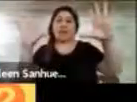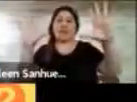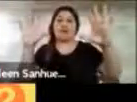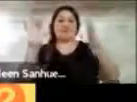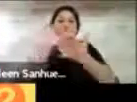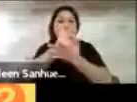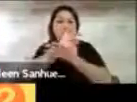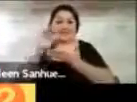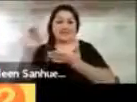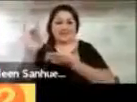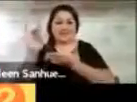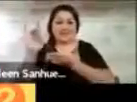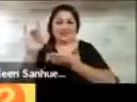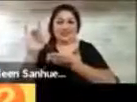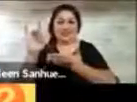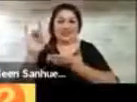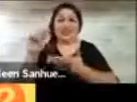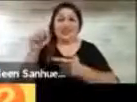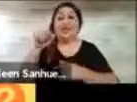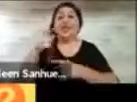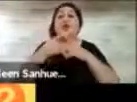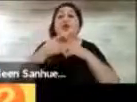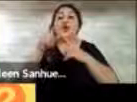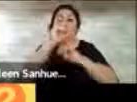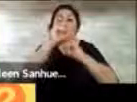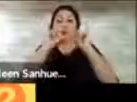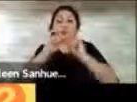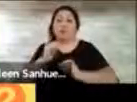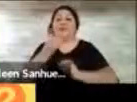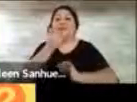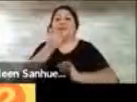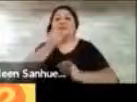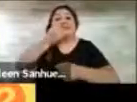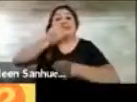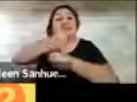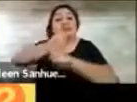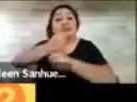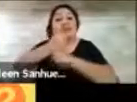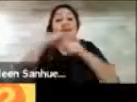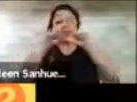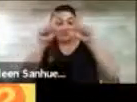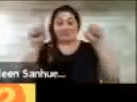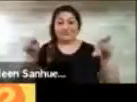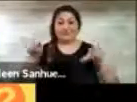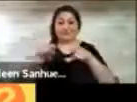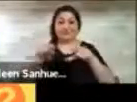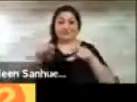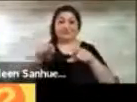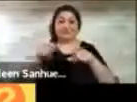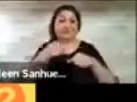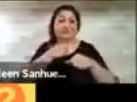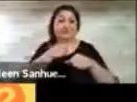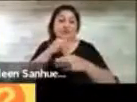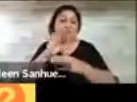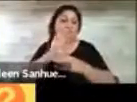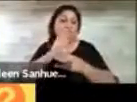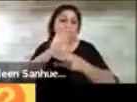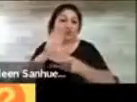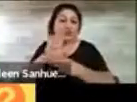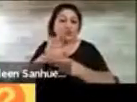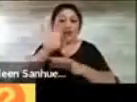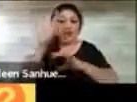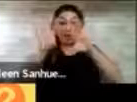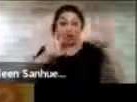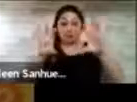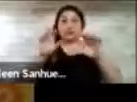hay otra forma de trabajar acá en el tablero, porque acá le he mostrado todo el rato que los objetos pueden estar como en toda